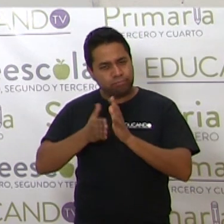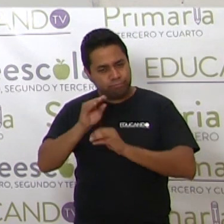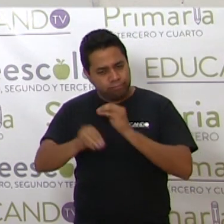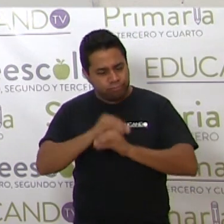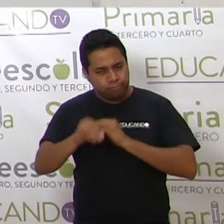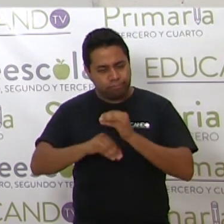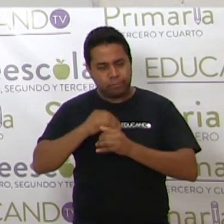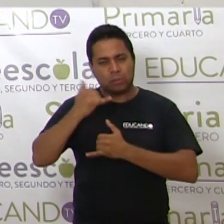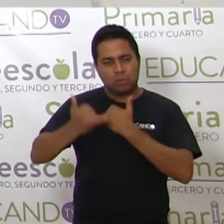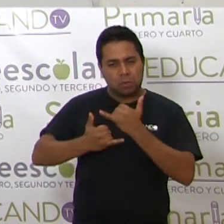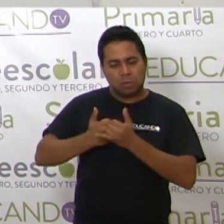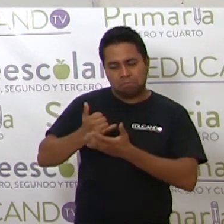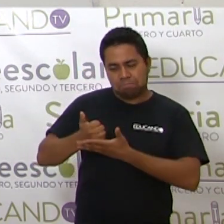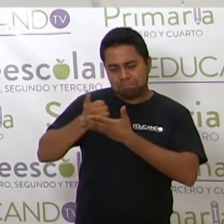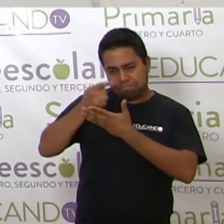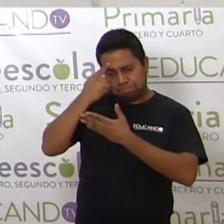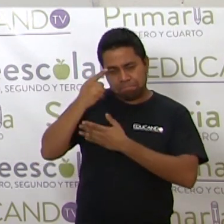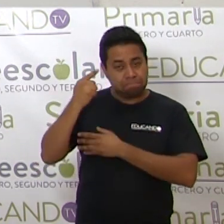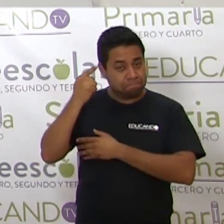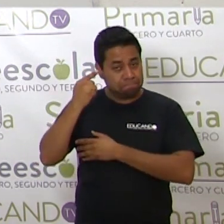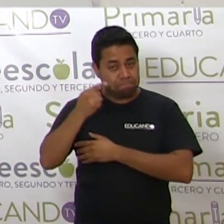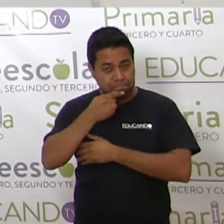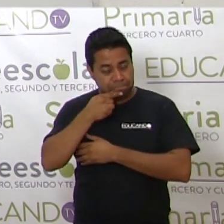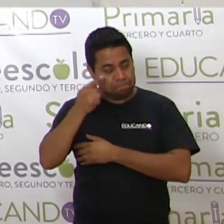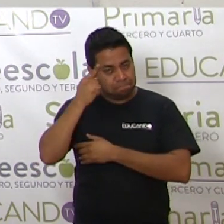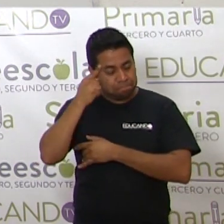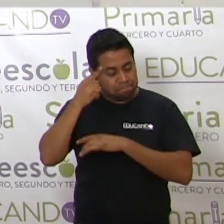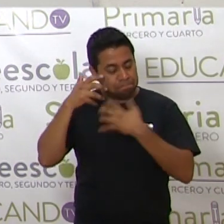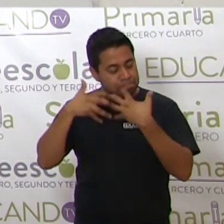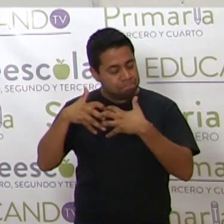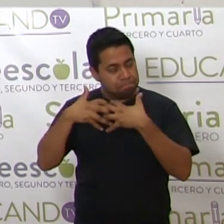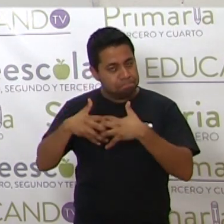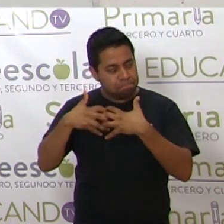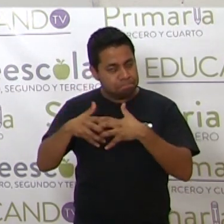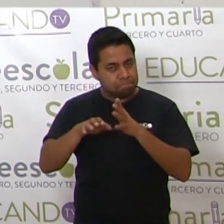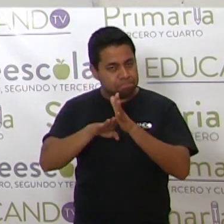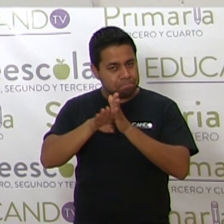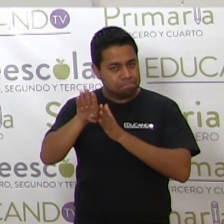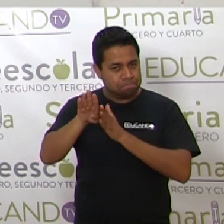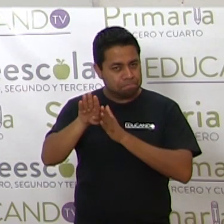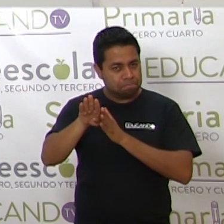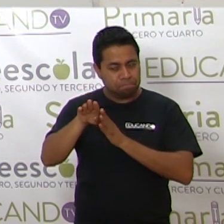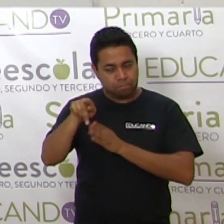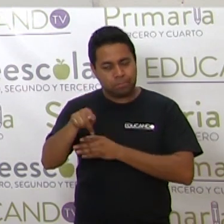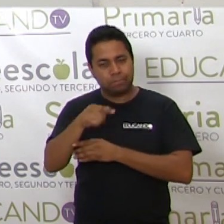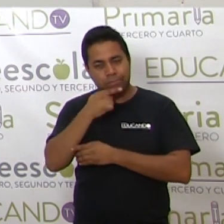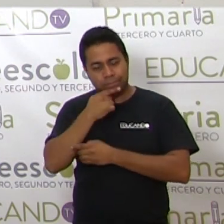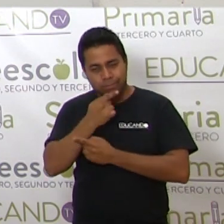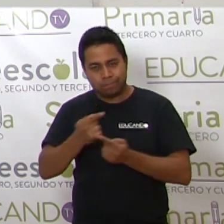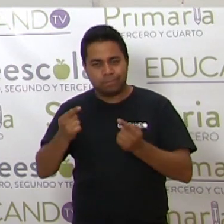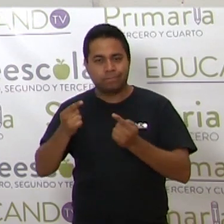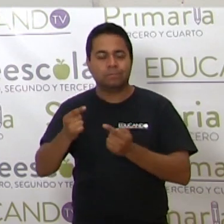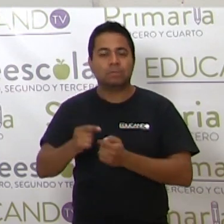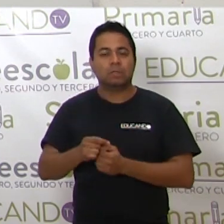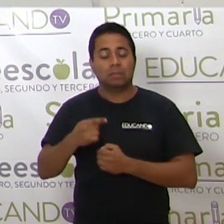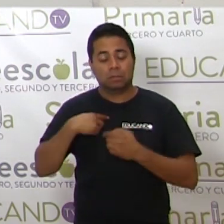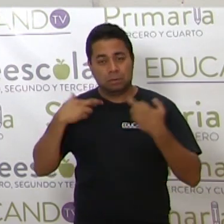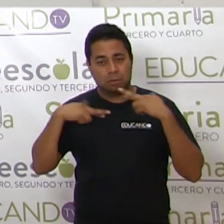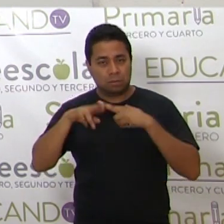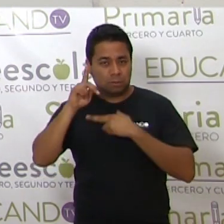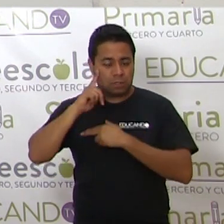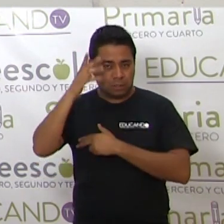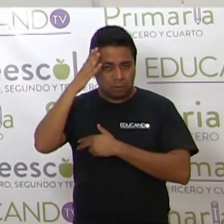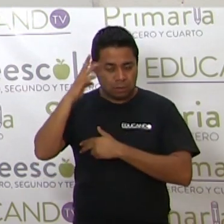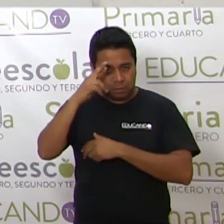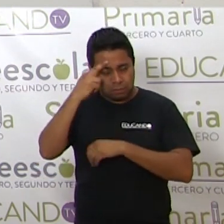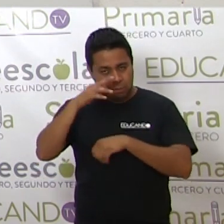ayuda a que los niños maduren claro que sí y sobre todo que sean niños yo soy la maestra blanca te